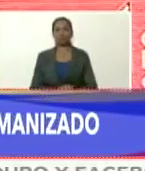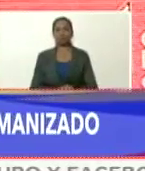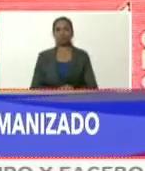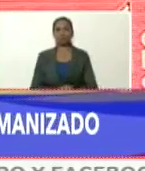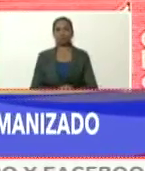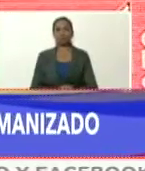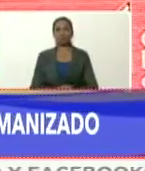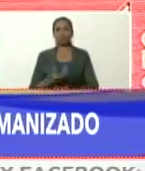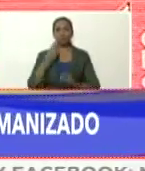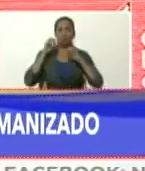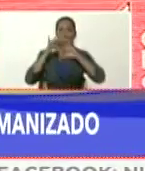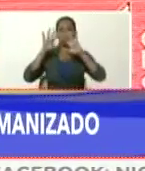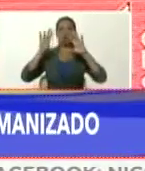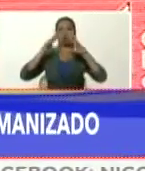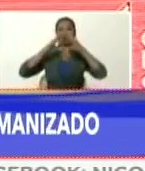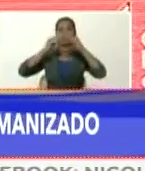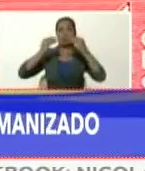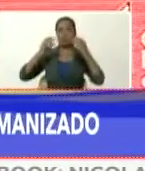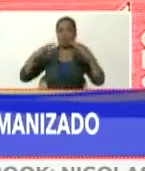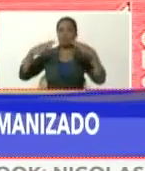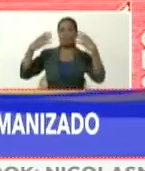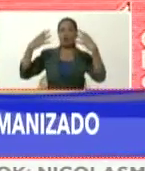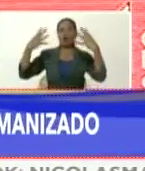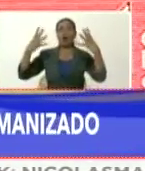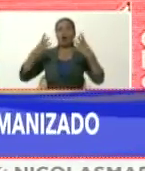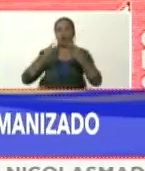nos alumbra a todos.